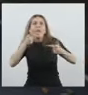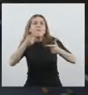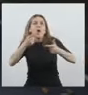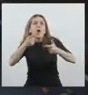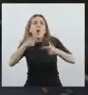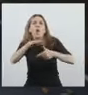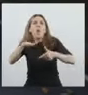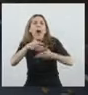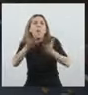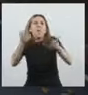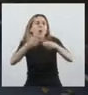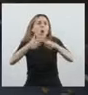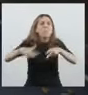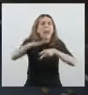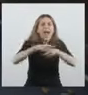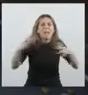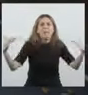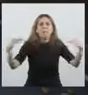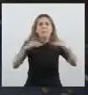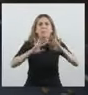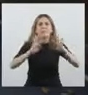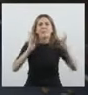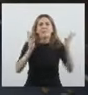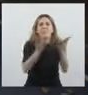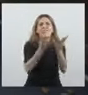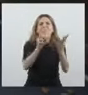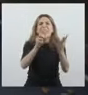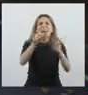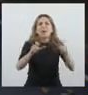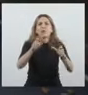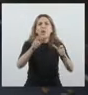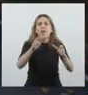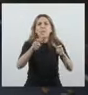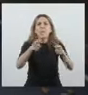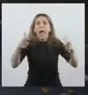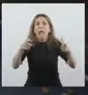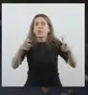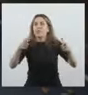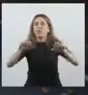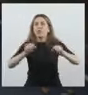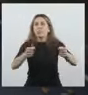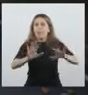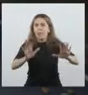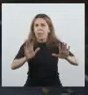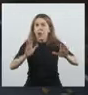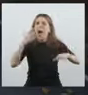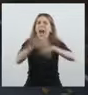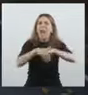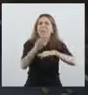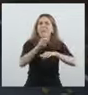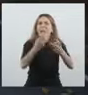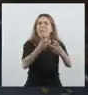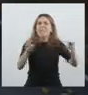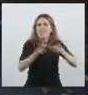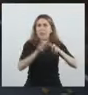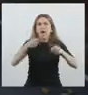espacios públicos al aire libre de más de 20 personas. Se suspenden actividades de